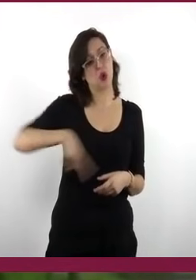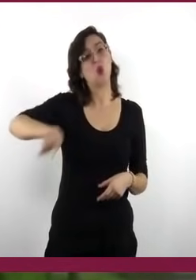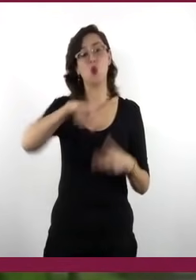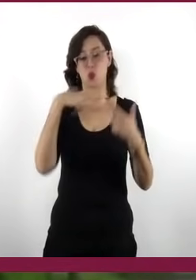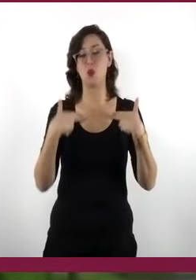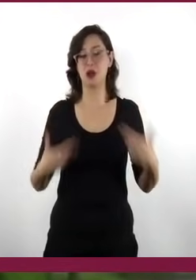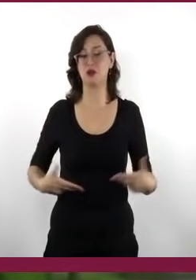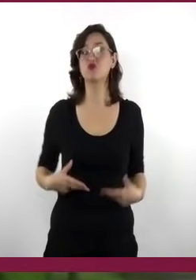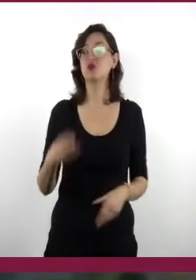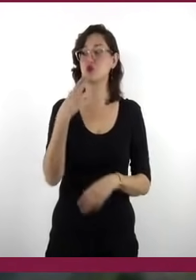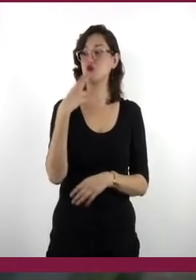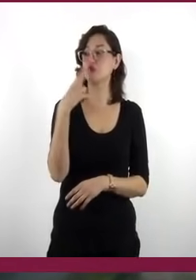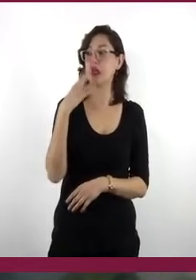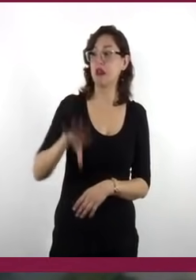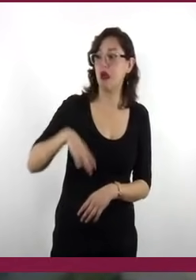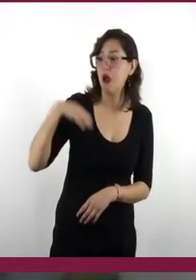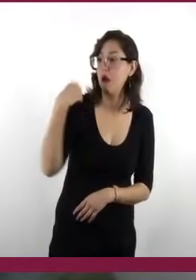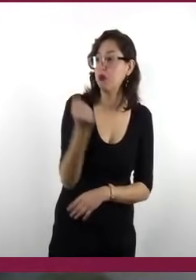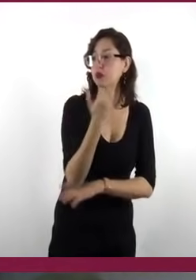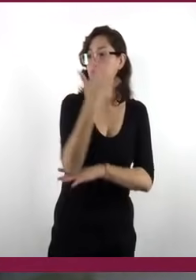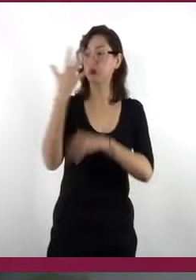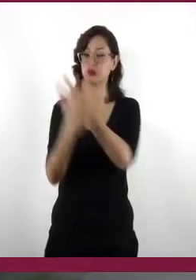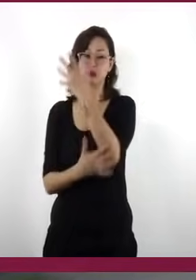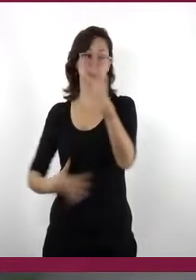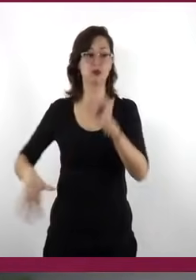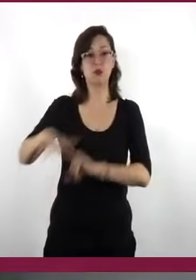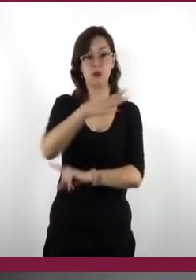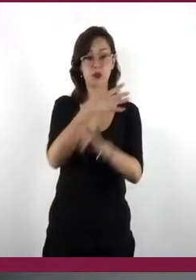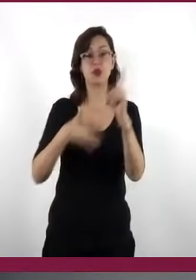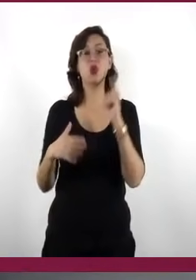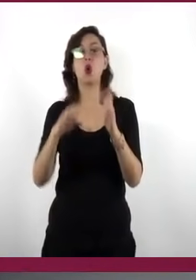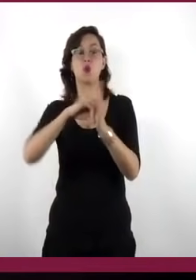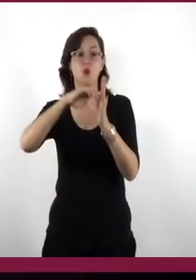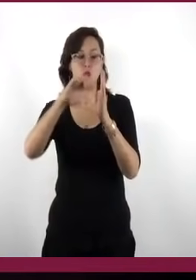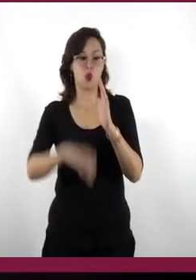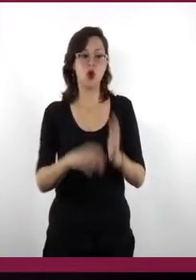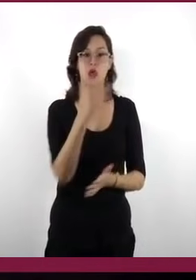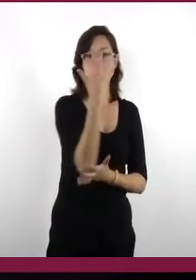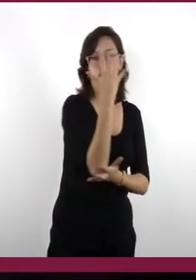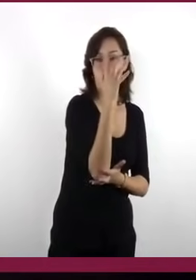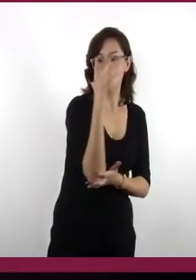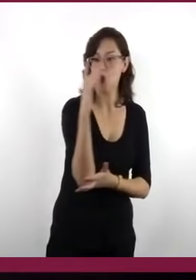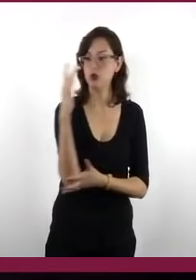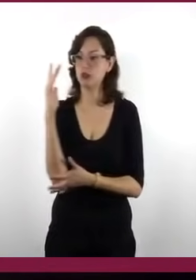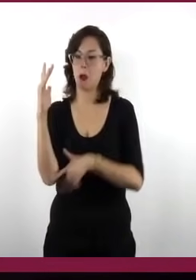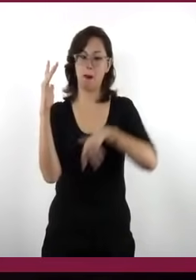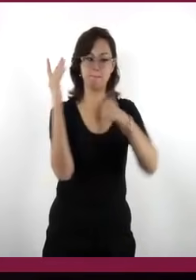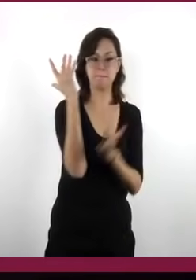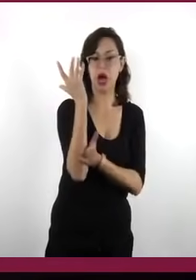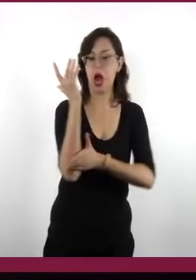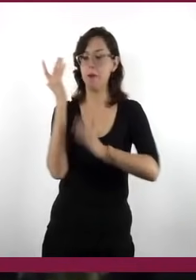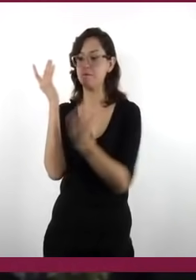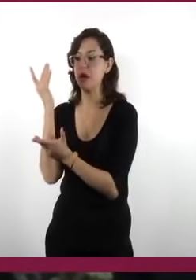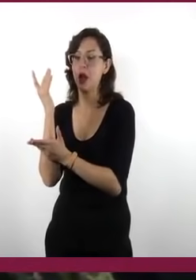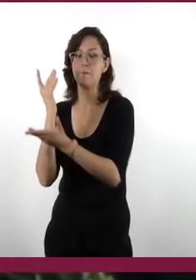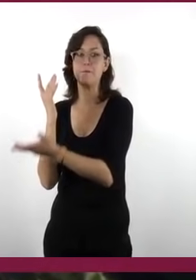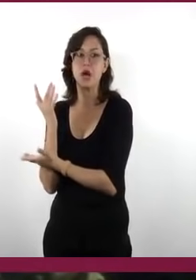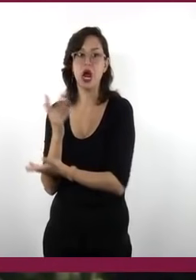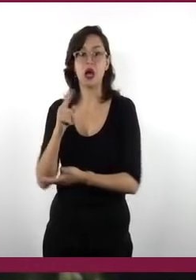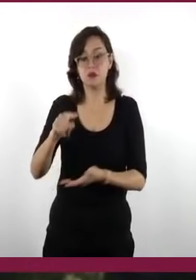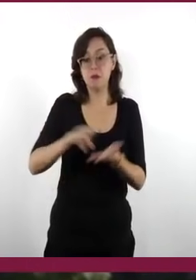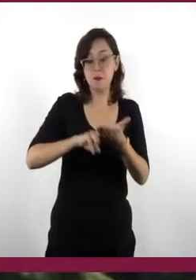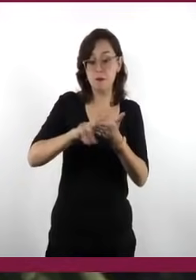recursos naturales. Por ejemplo, la sobreexplotación de los bosques implica la pérdida de espacios verdes que